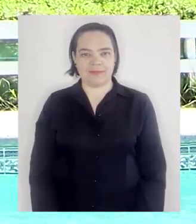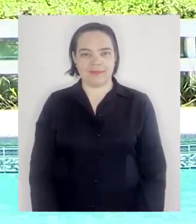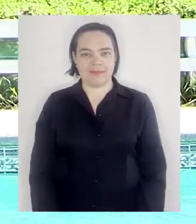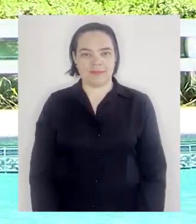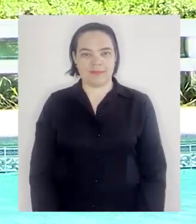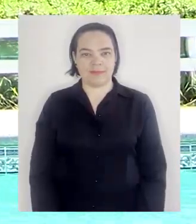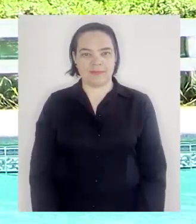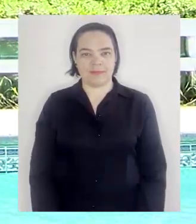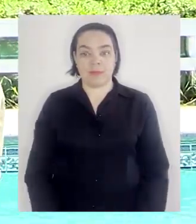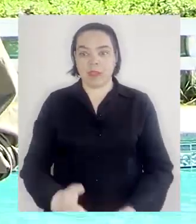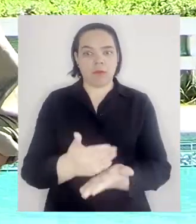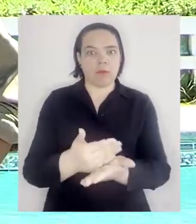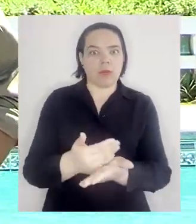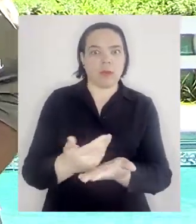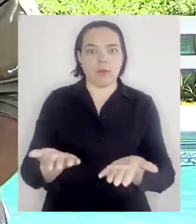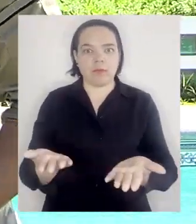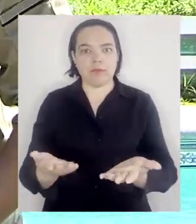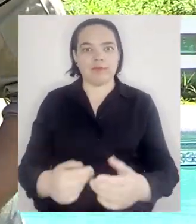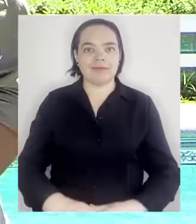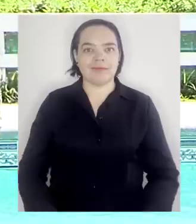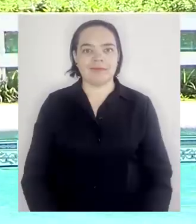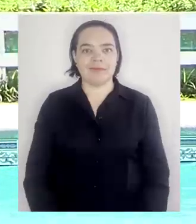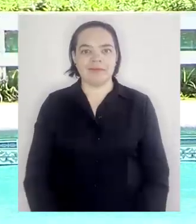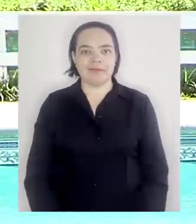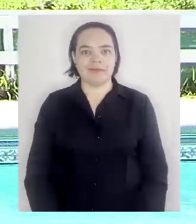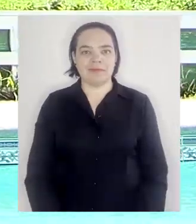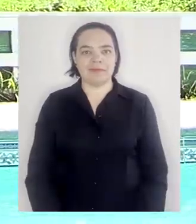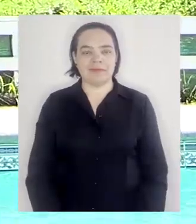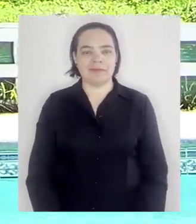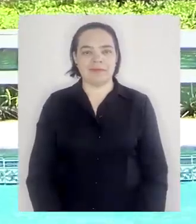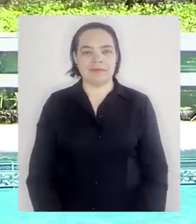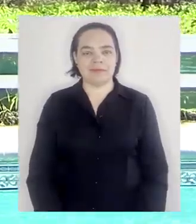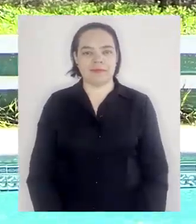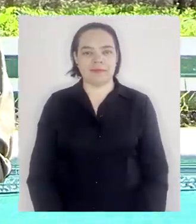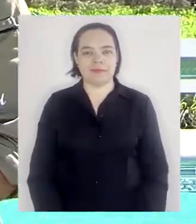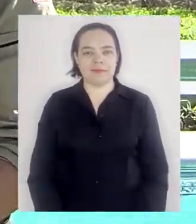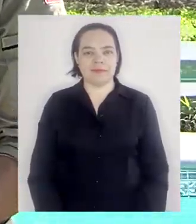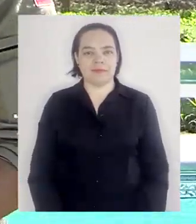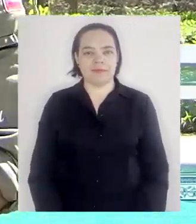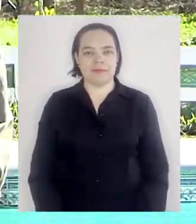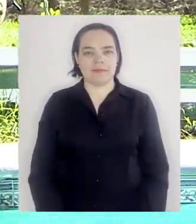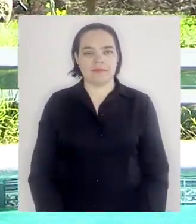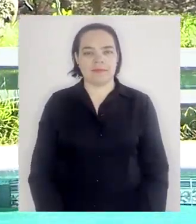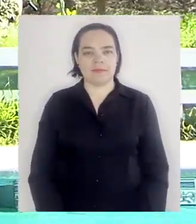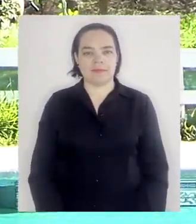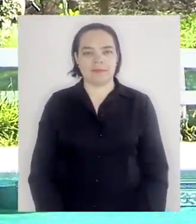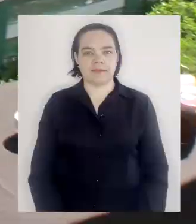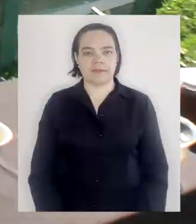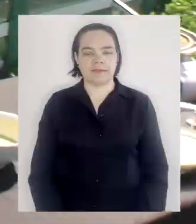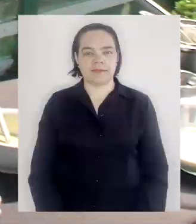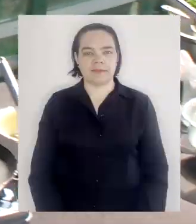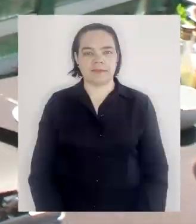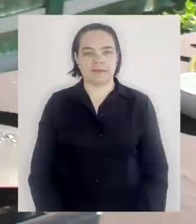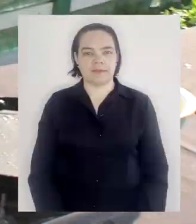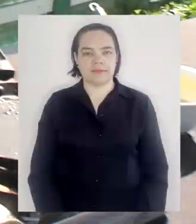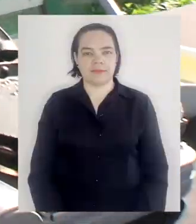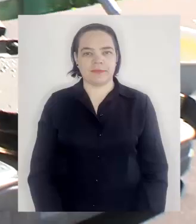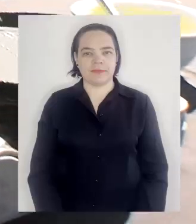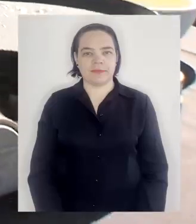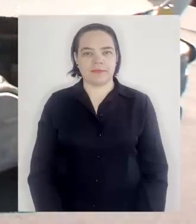Pero rellenemos. ¿Sí? Sí. Rellenemos con. No, yo tengo. Con los niños. Sí.